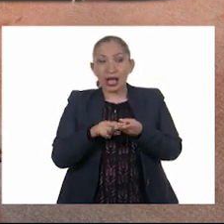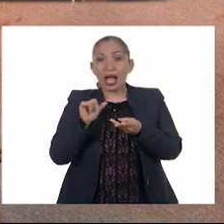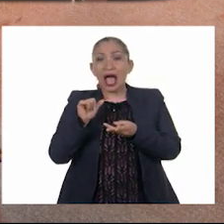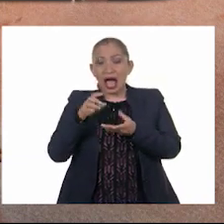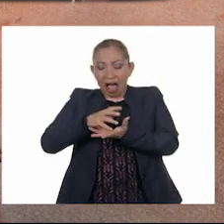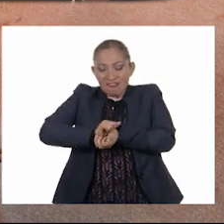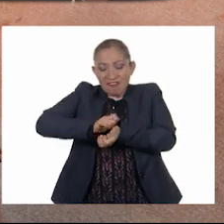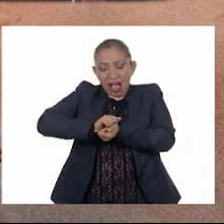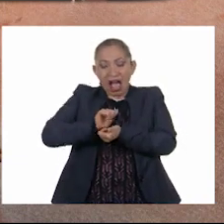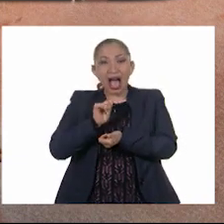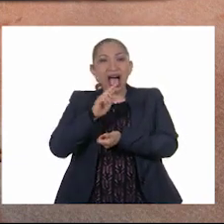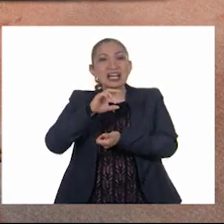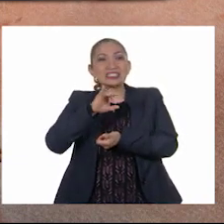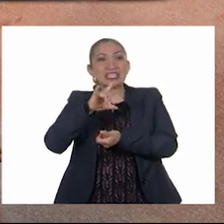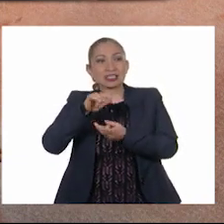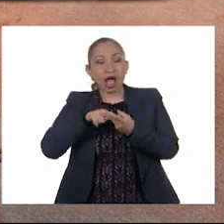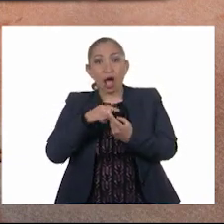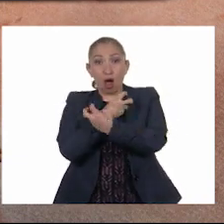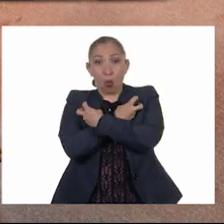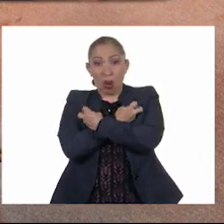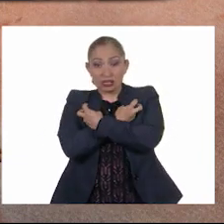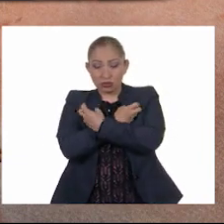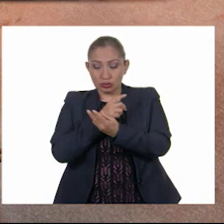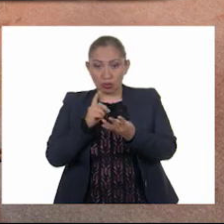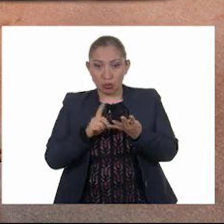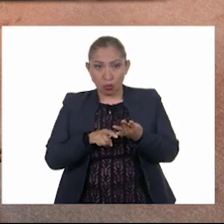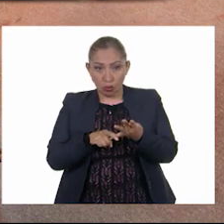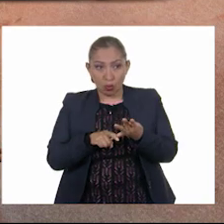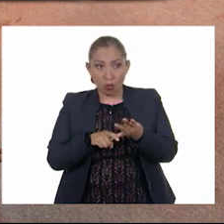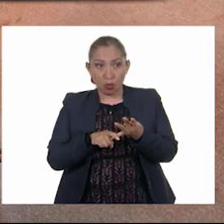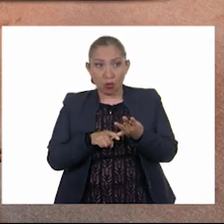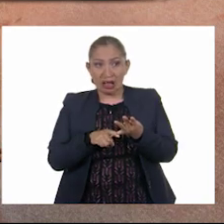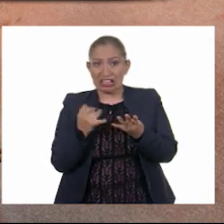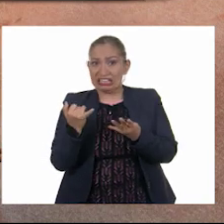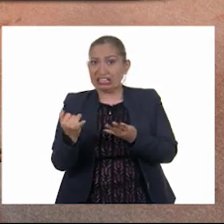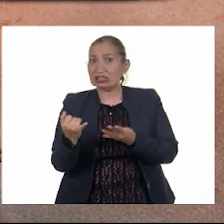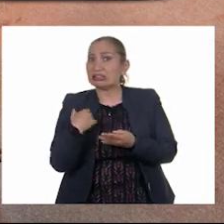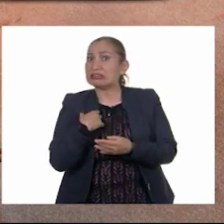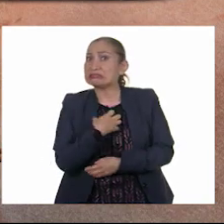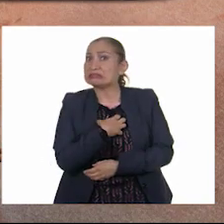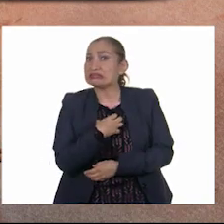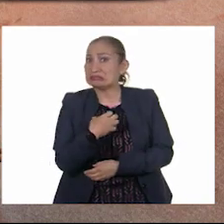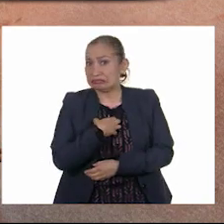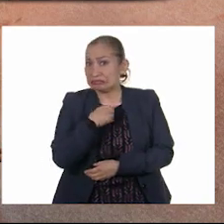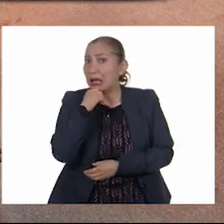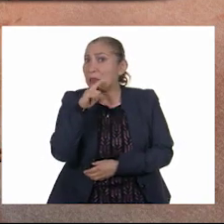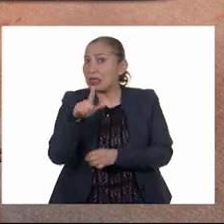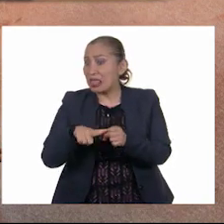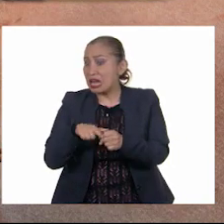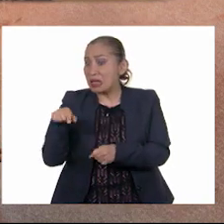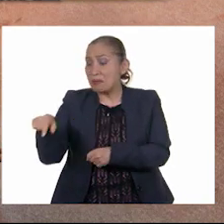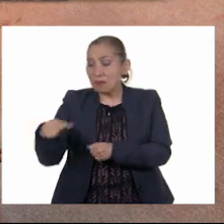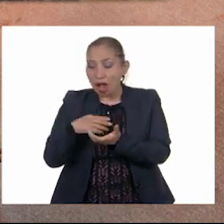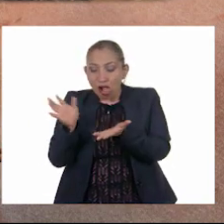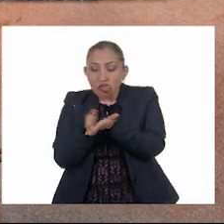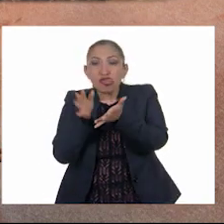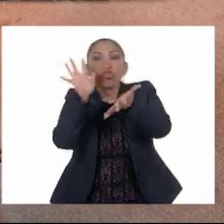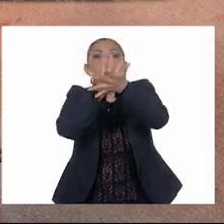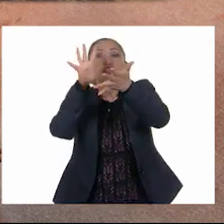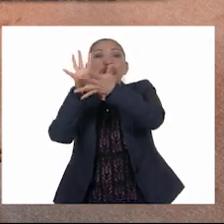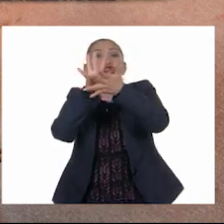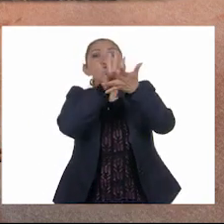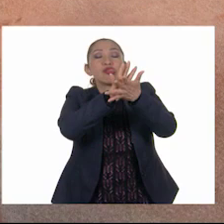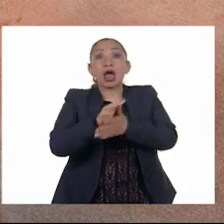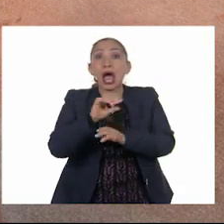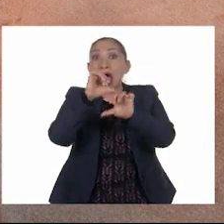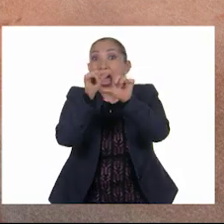arcilla, hueso y hasta popó de animales para representar su